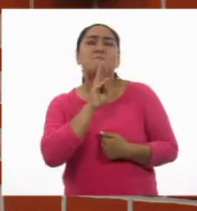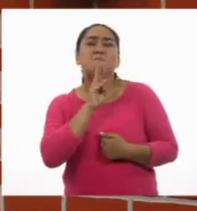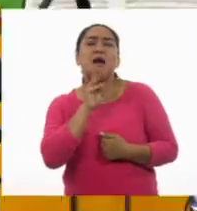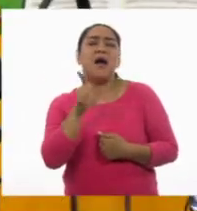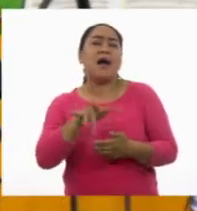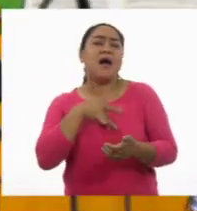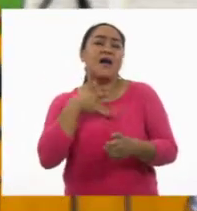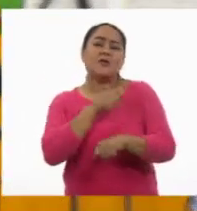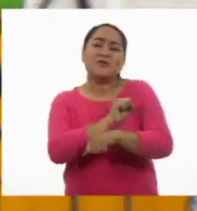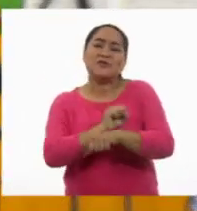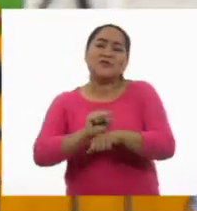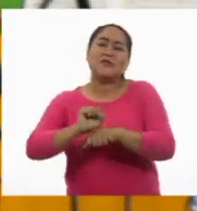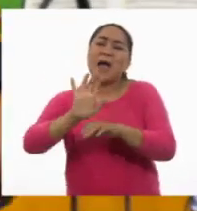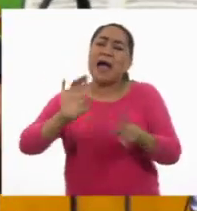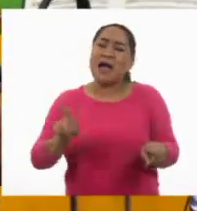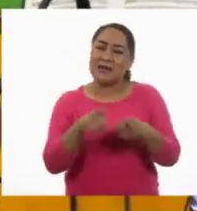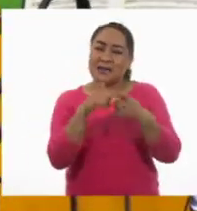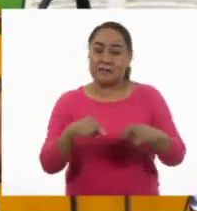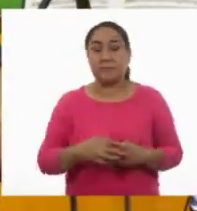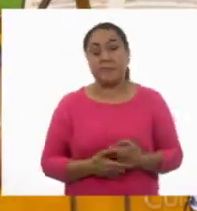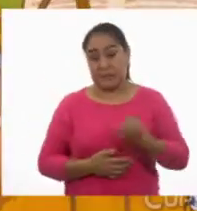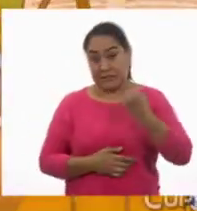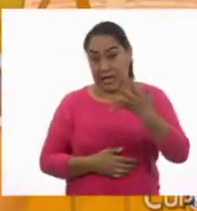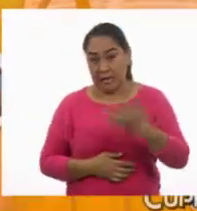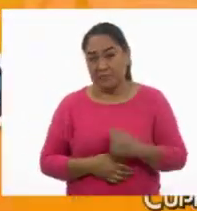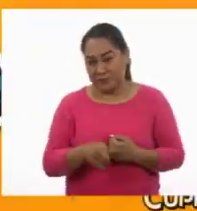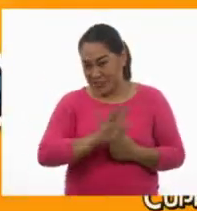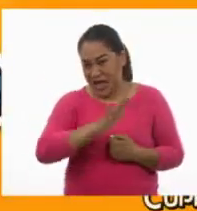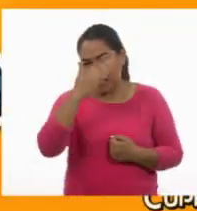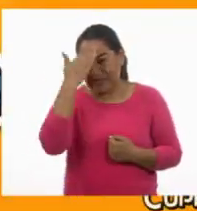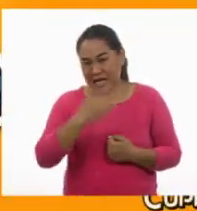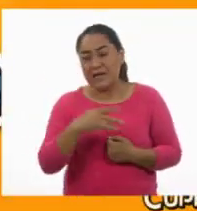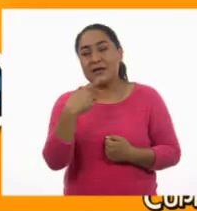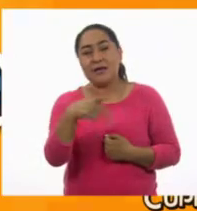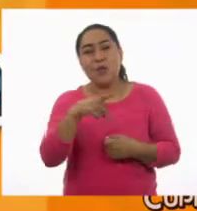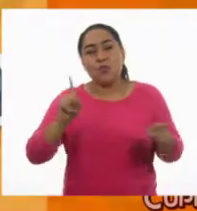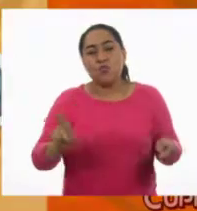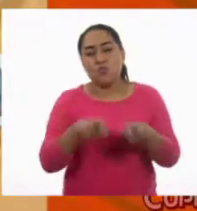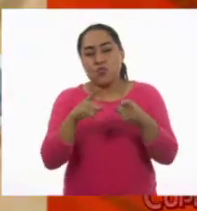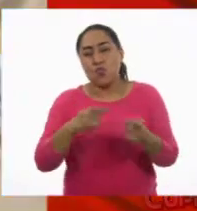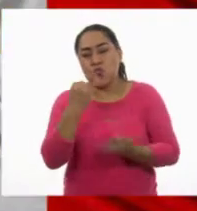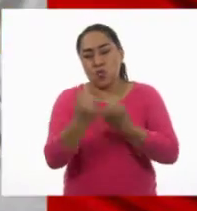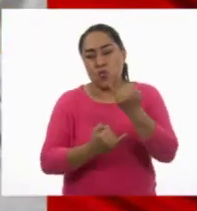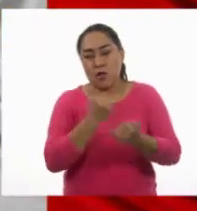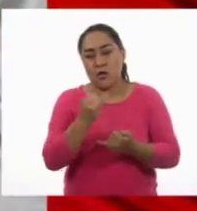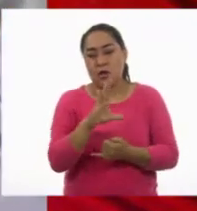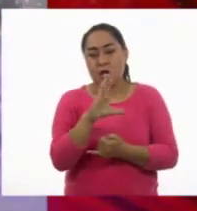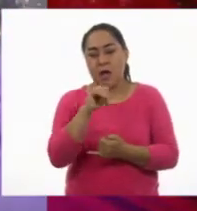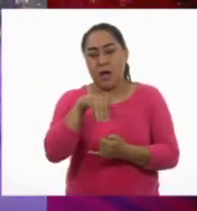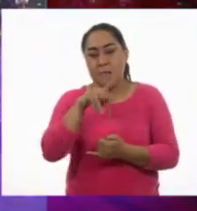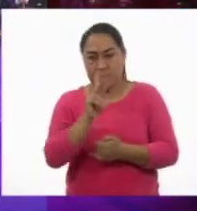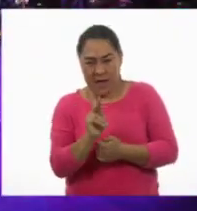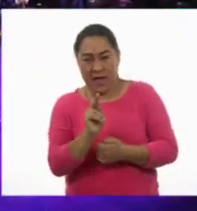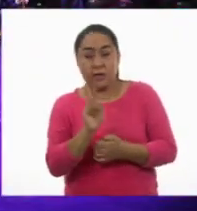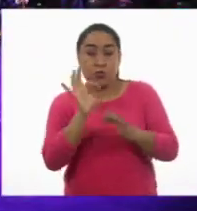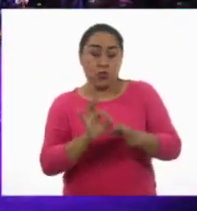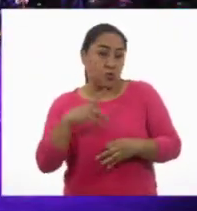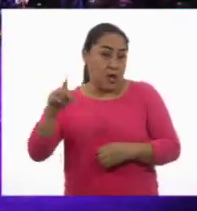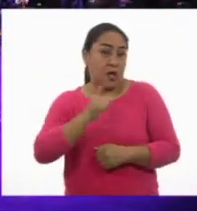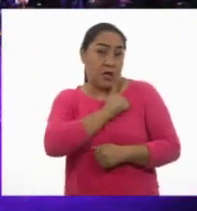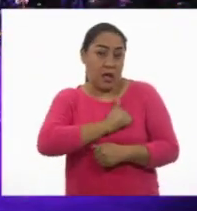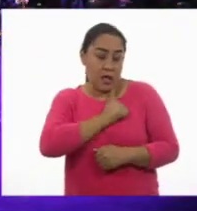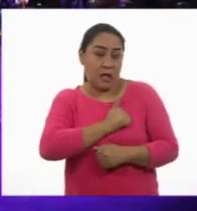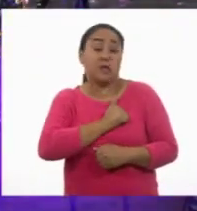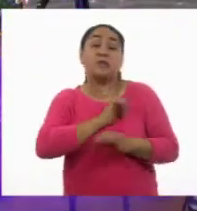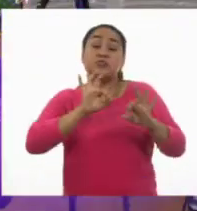melodía. 5. ¿Sabías que la música del videojuego Cuphead está grabada en Canadá y está hecha por una